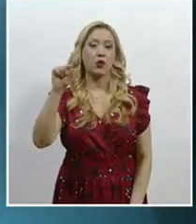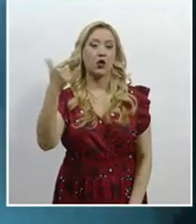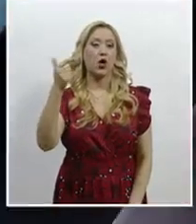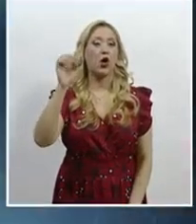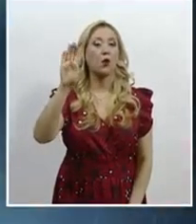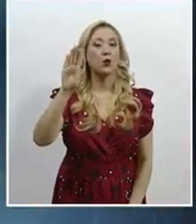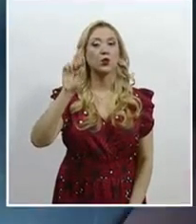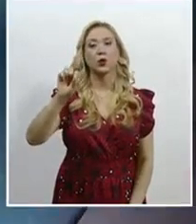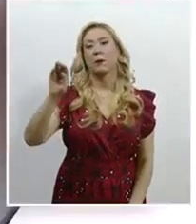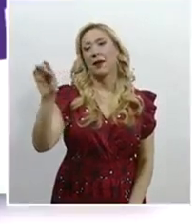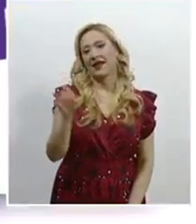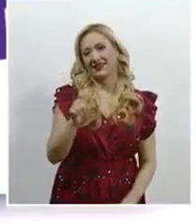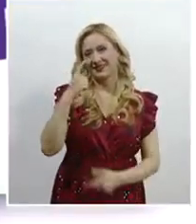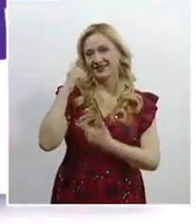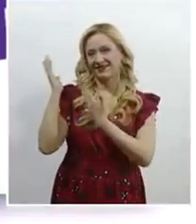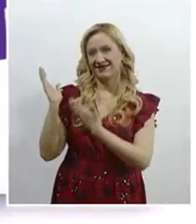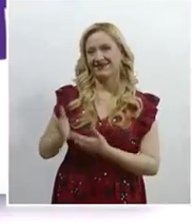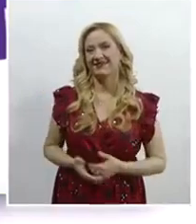www.sicee.gov.mx.